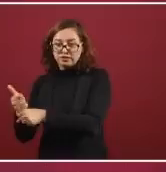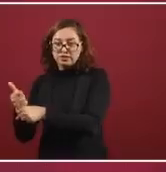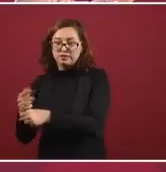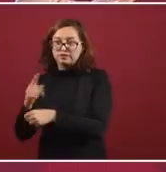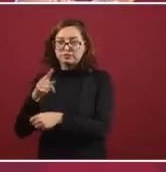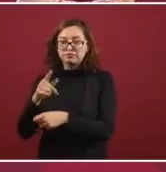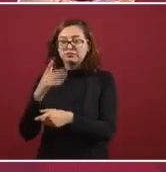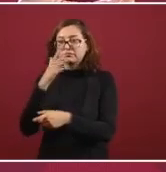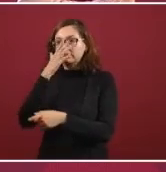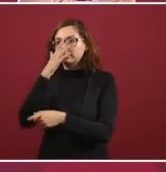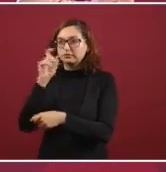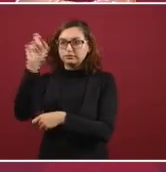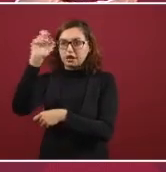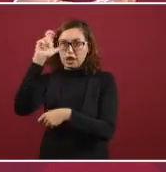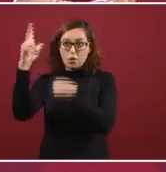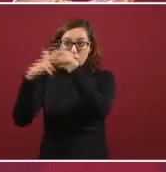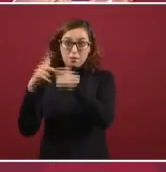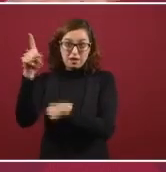Europea en Siria.